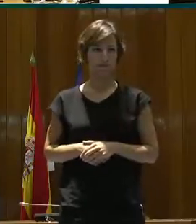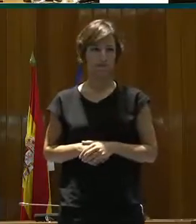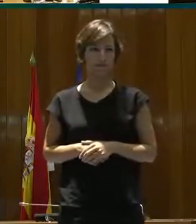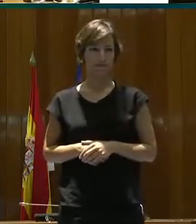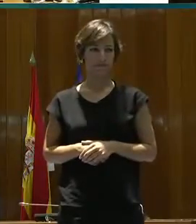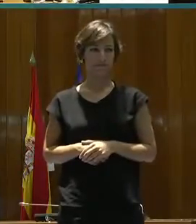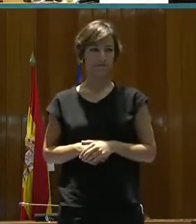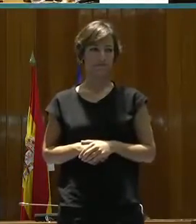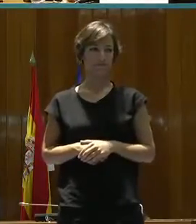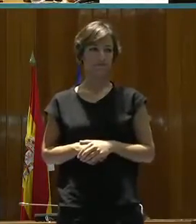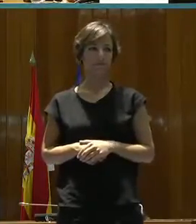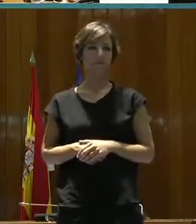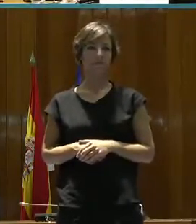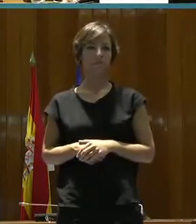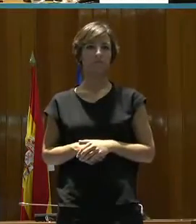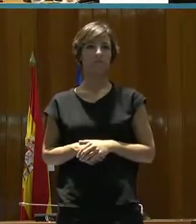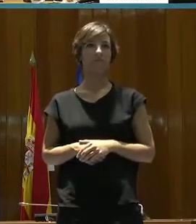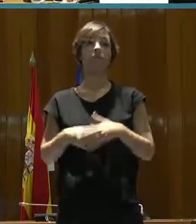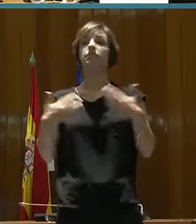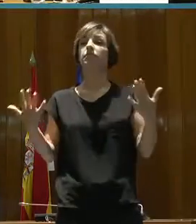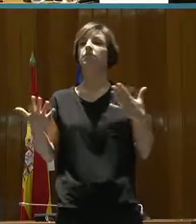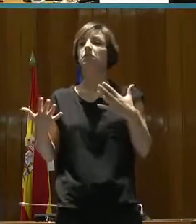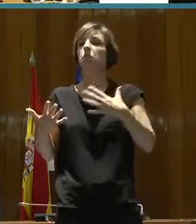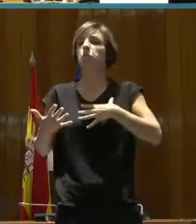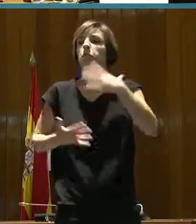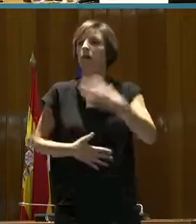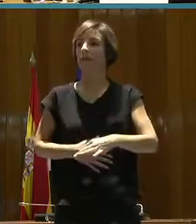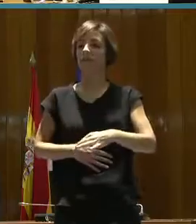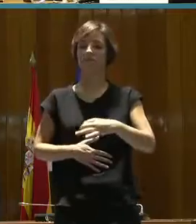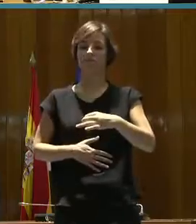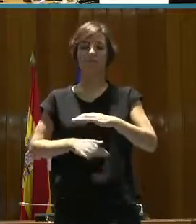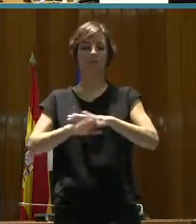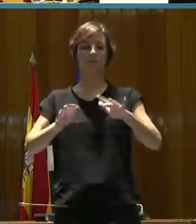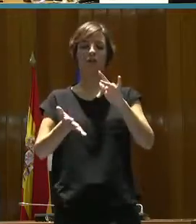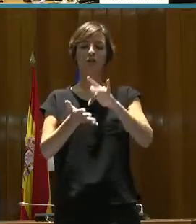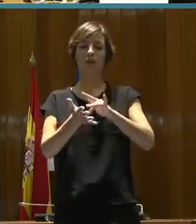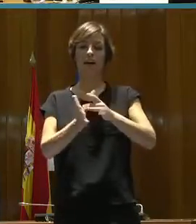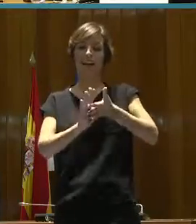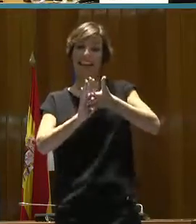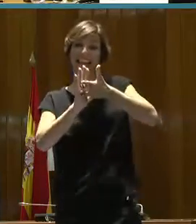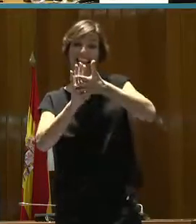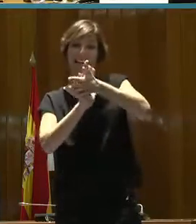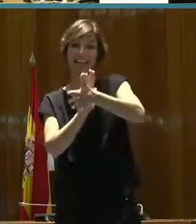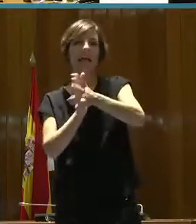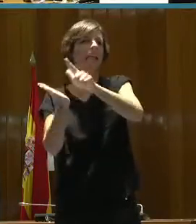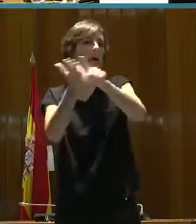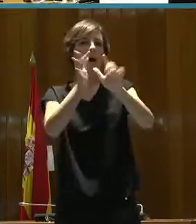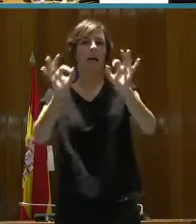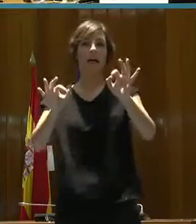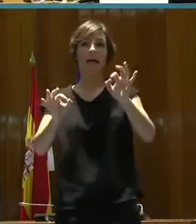Bien, puede que la persona que se enfrenta a la descripción de una lengua concreta no conozca esa distinción. ¿Qué es lo